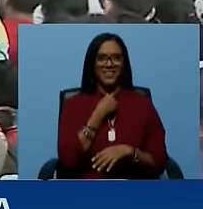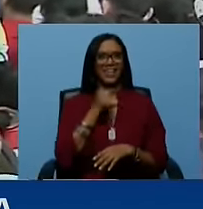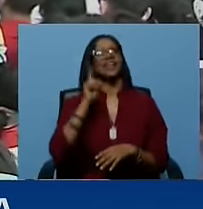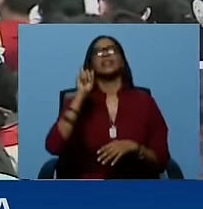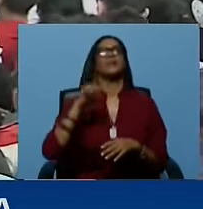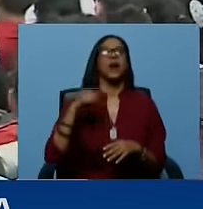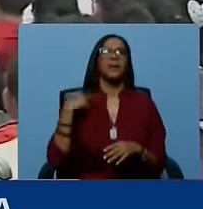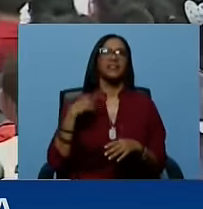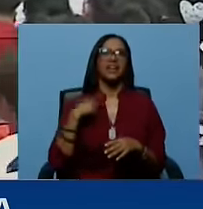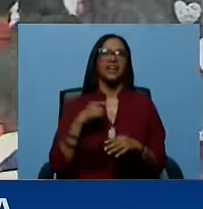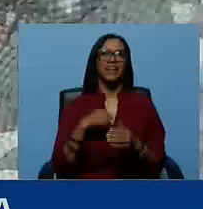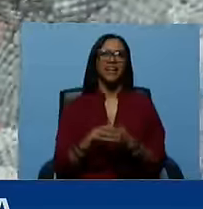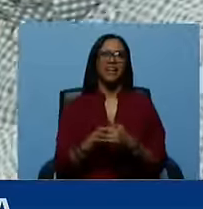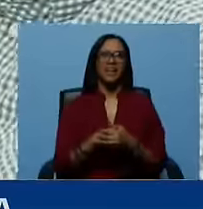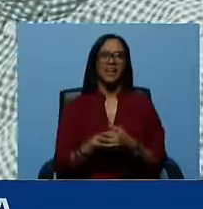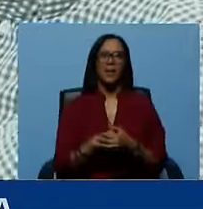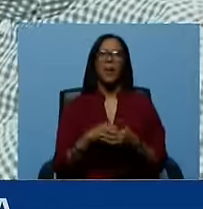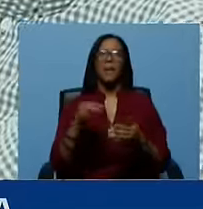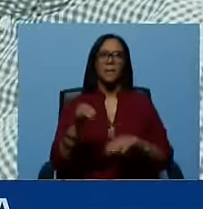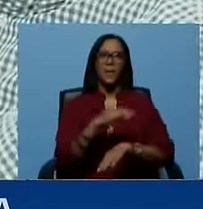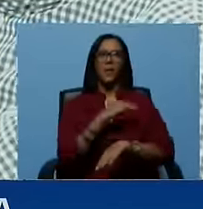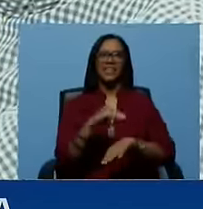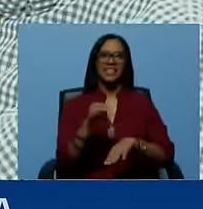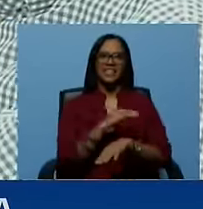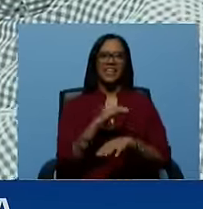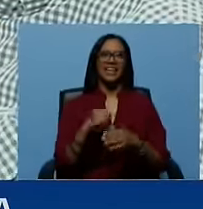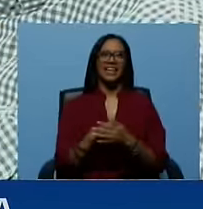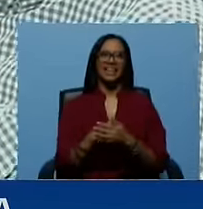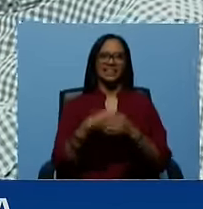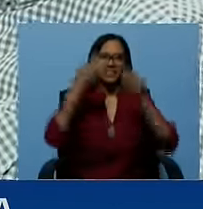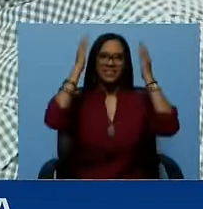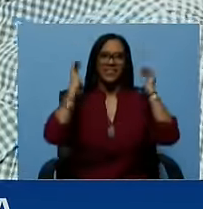vamos a tener nova trova, música de Alí.